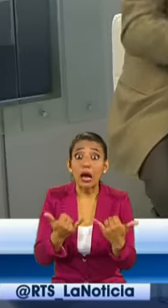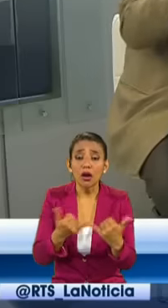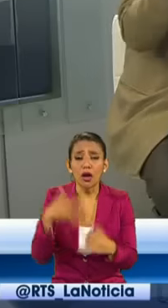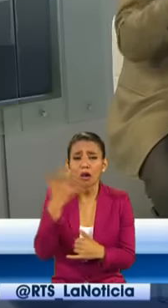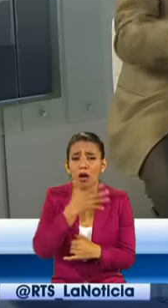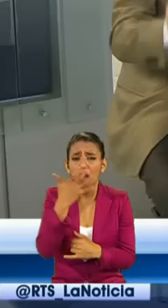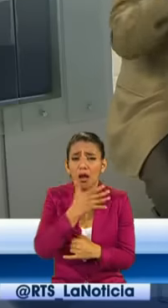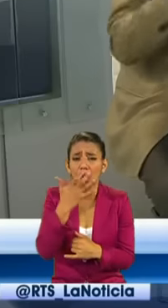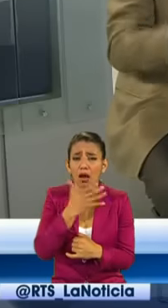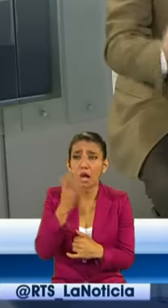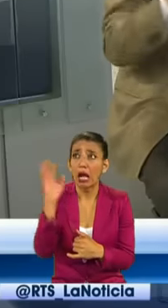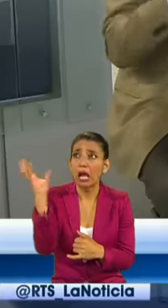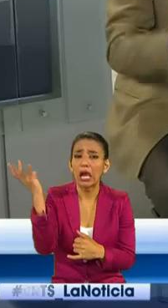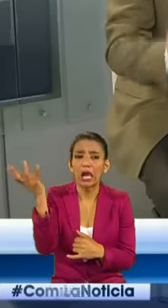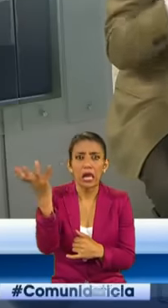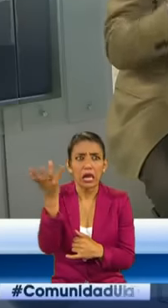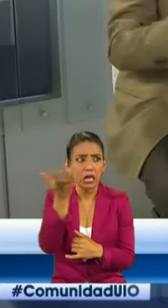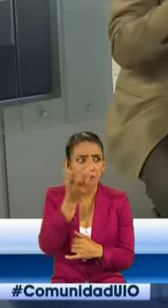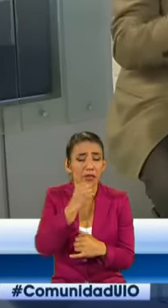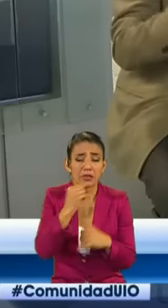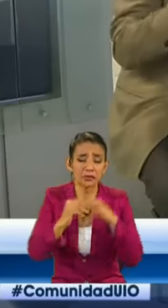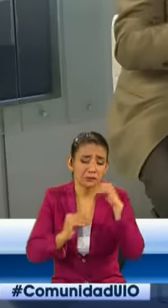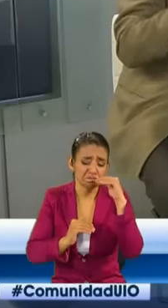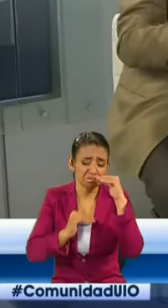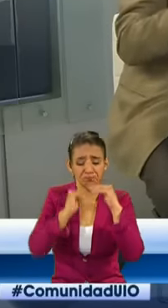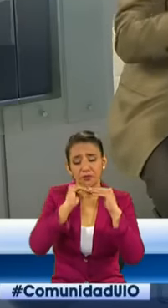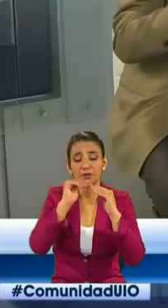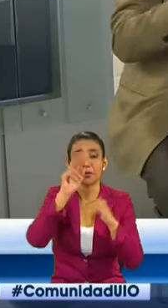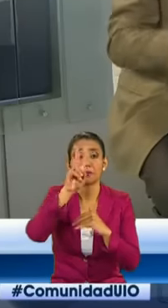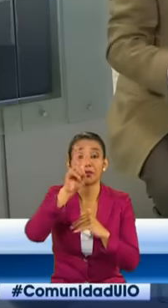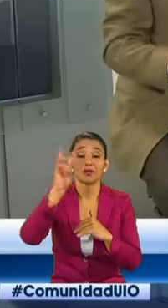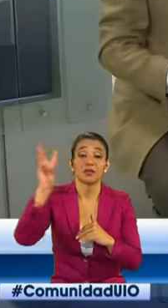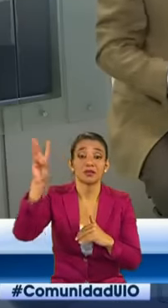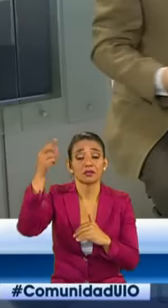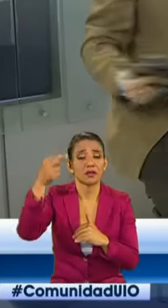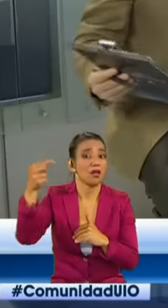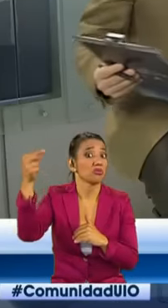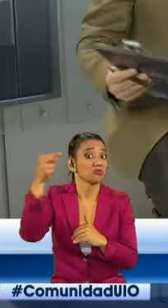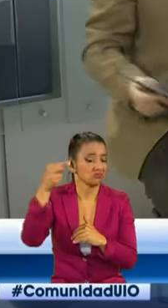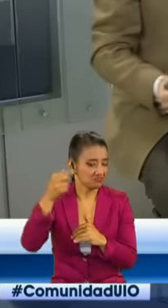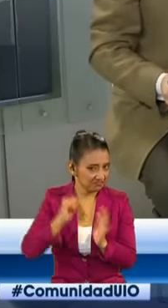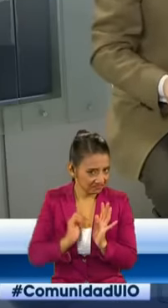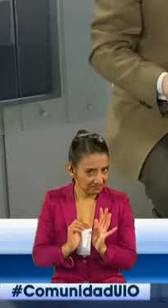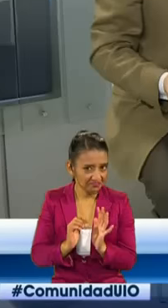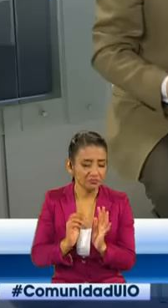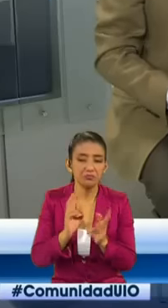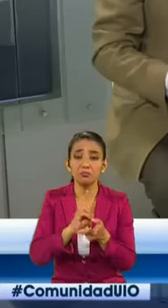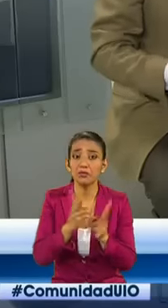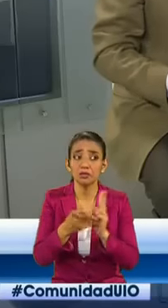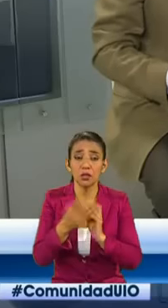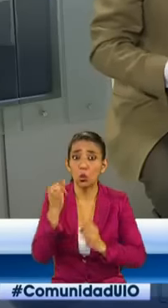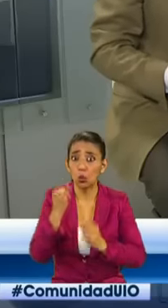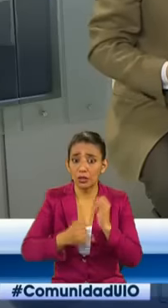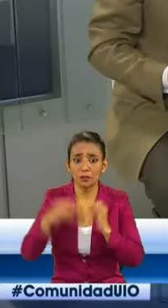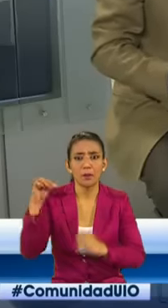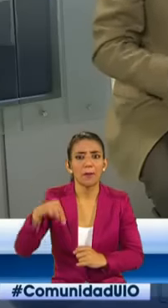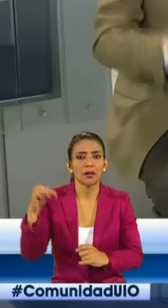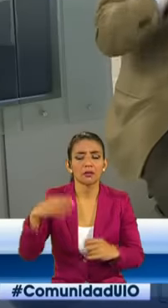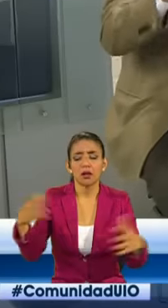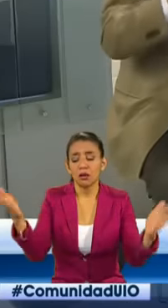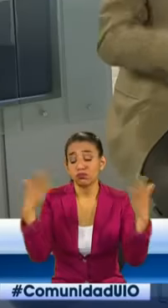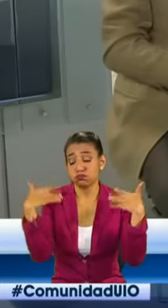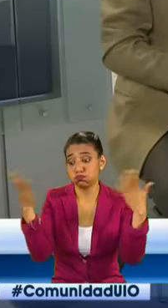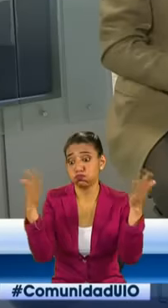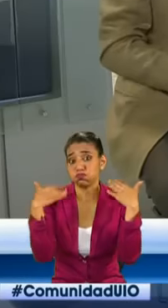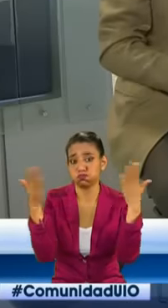caliente. Se pronostica temperaturas que llegarán a 26 grados centígrados. Así que, vecinos, último martes va a estar sumamente caliente.